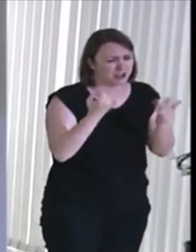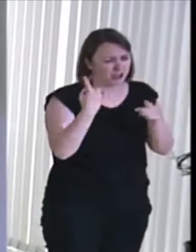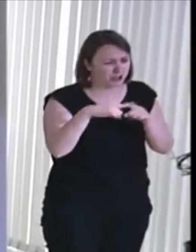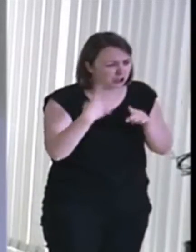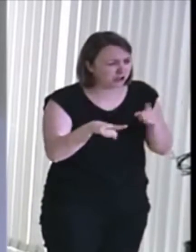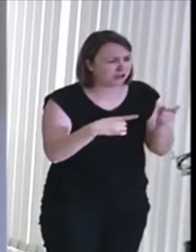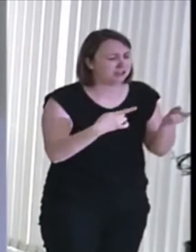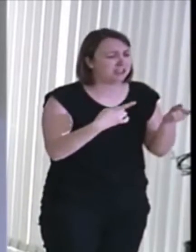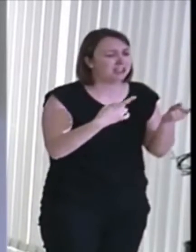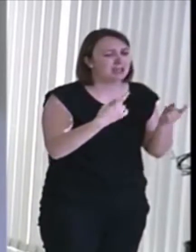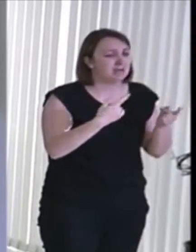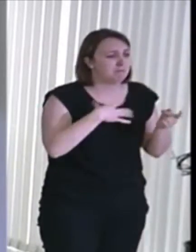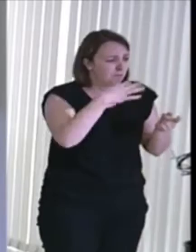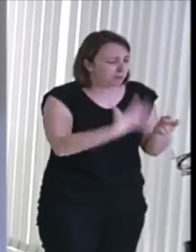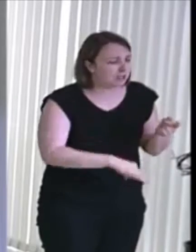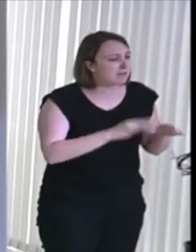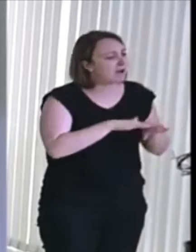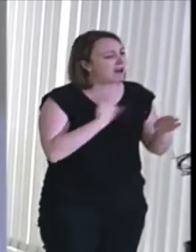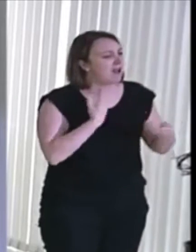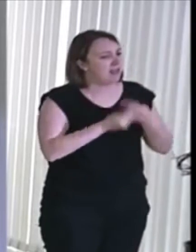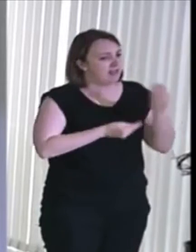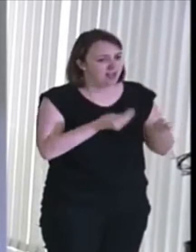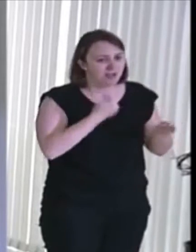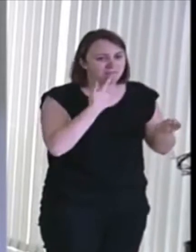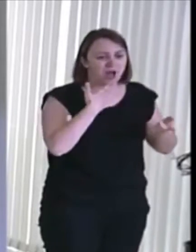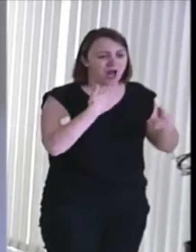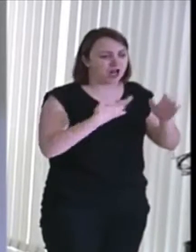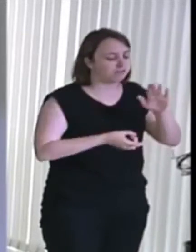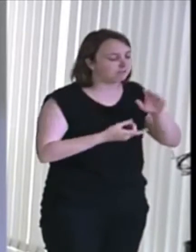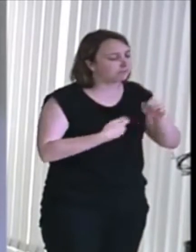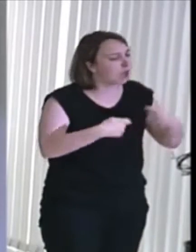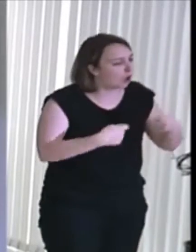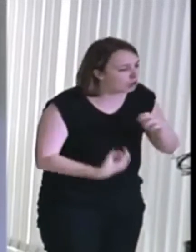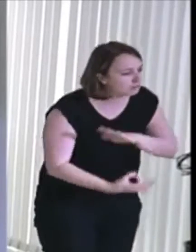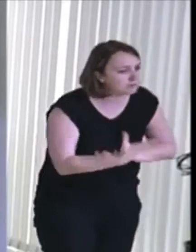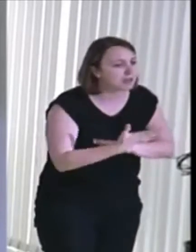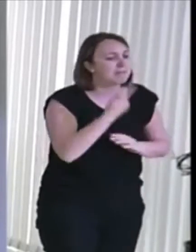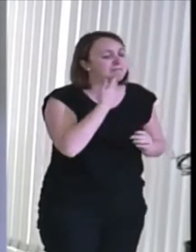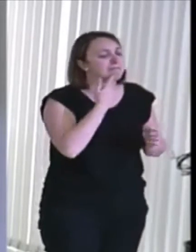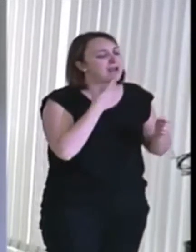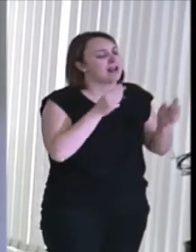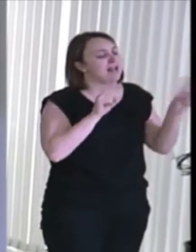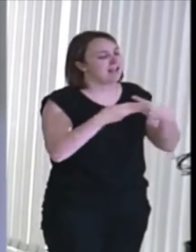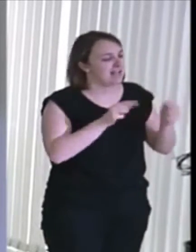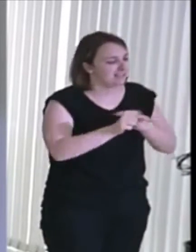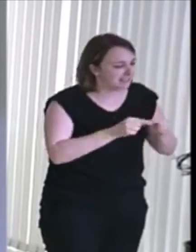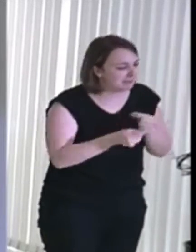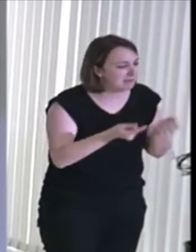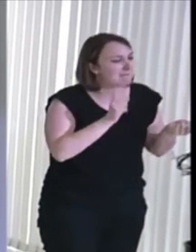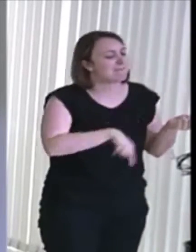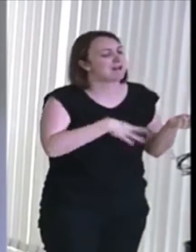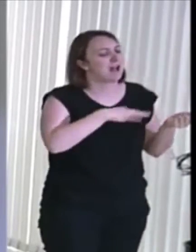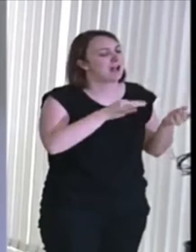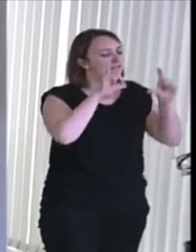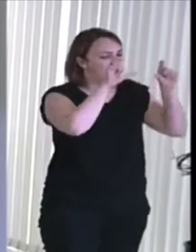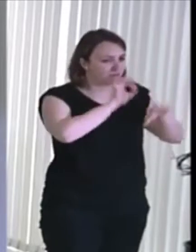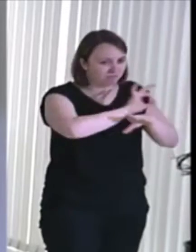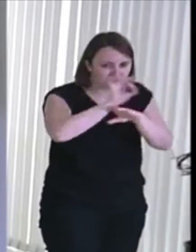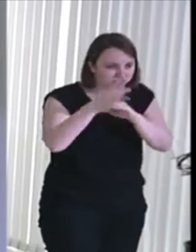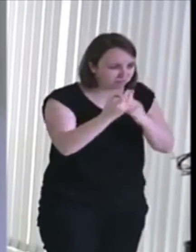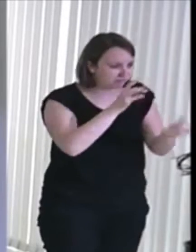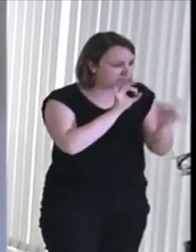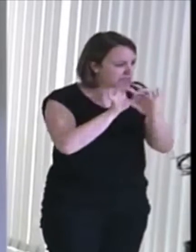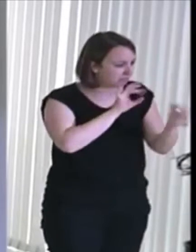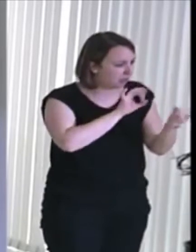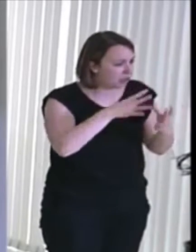posibilidades que nos tiene para seguir adelante, para montar un negocio, para estar en streaming, para enviar fotos e interactuar con